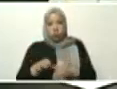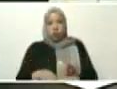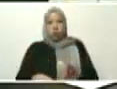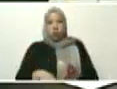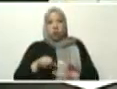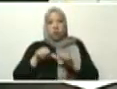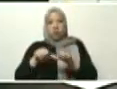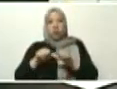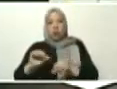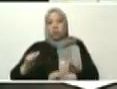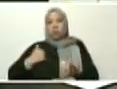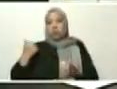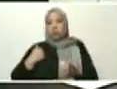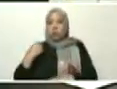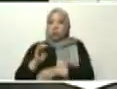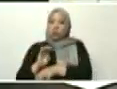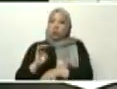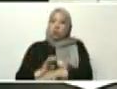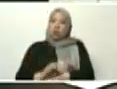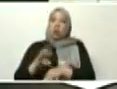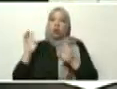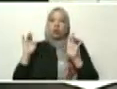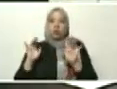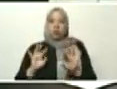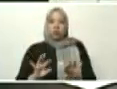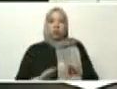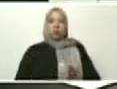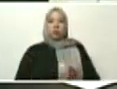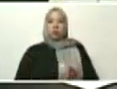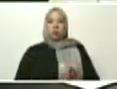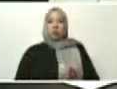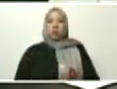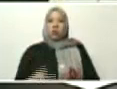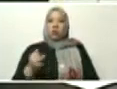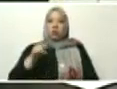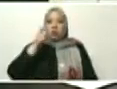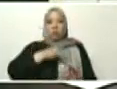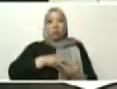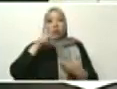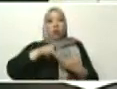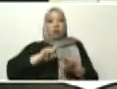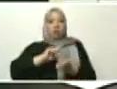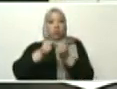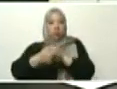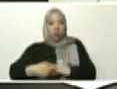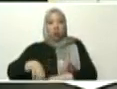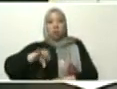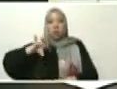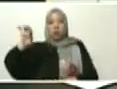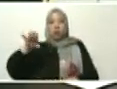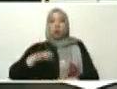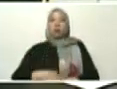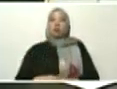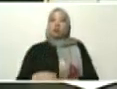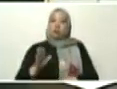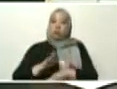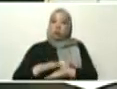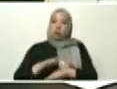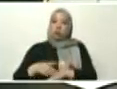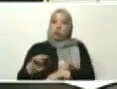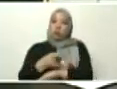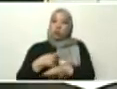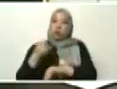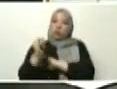para seguir favoreciendo la protección a los migrantes. Tenemos el plan Vuelta a la Patria y le hemos pedido a los